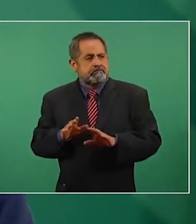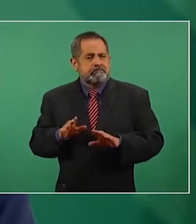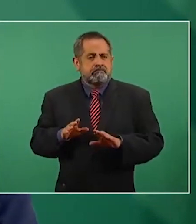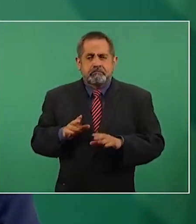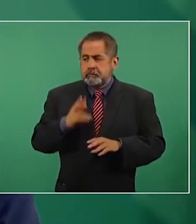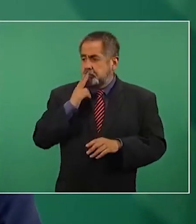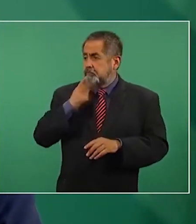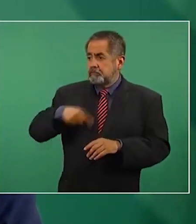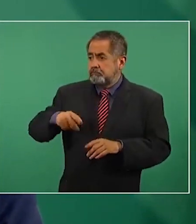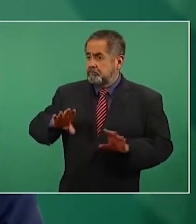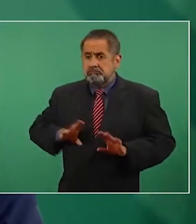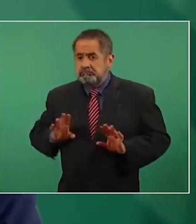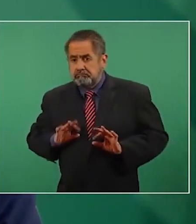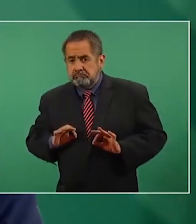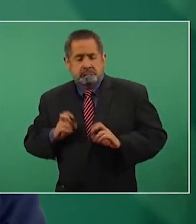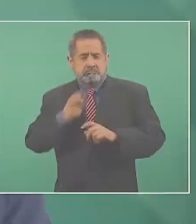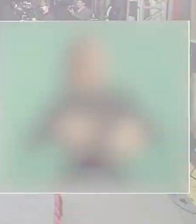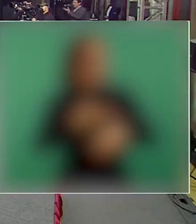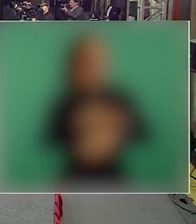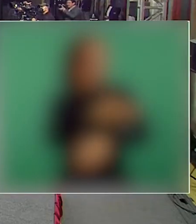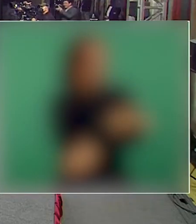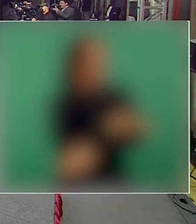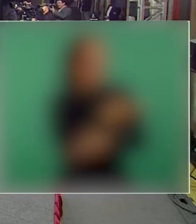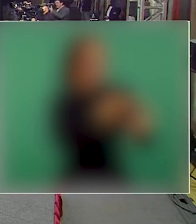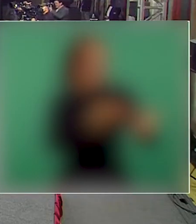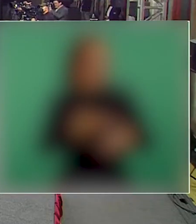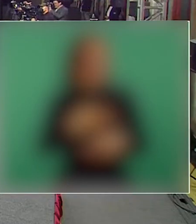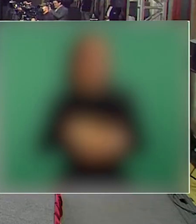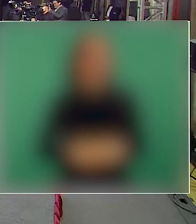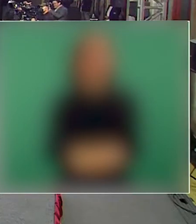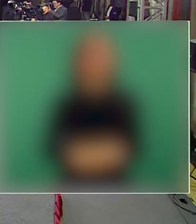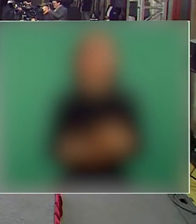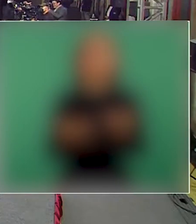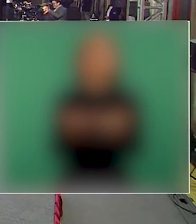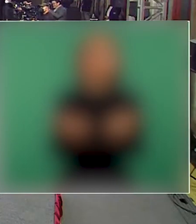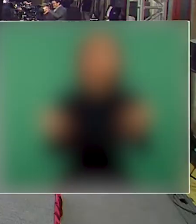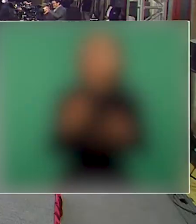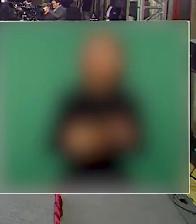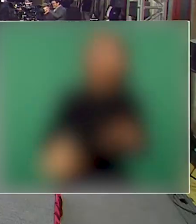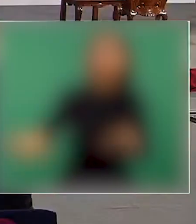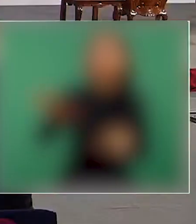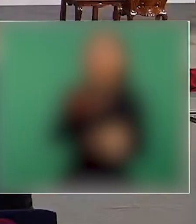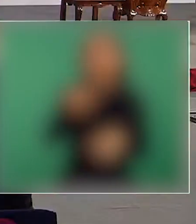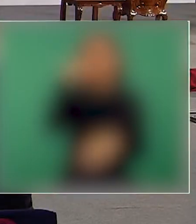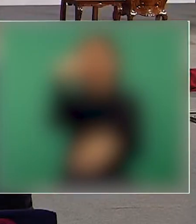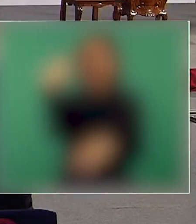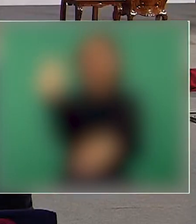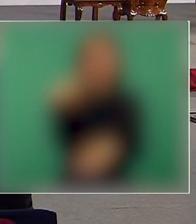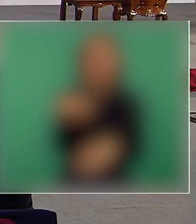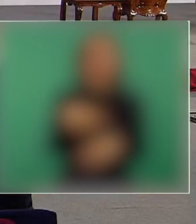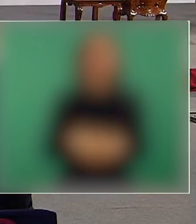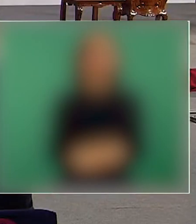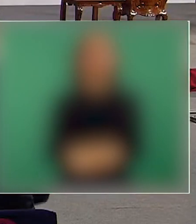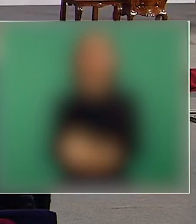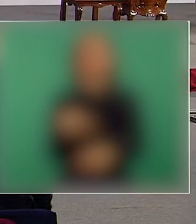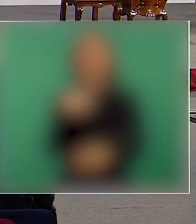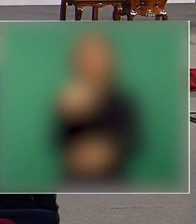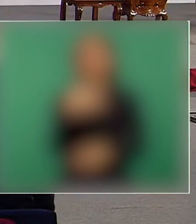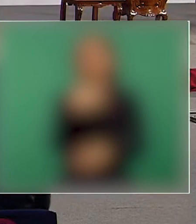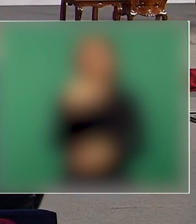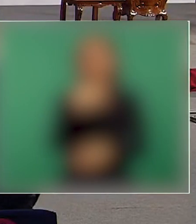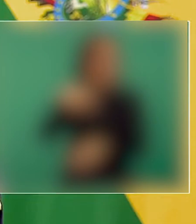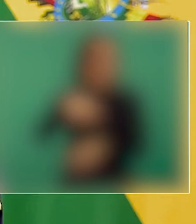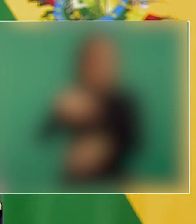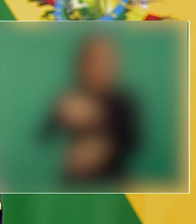a nuestro país El presidente de Bolivia, Luis Alberto Arce, quien realiza una visita oficial de dos días,